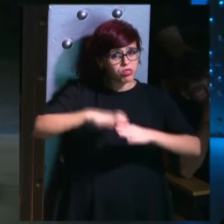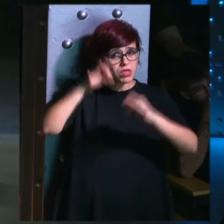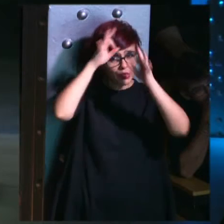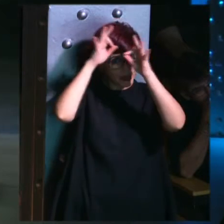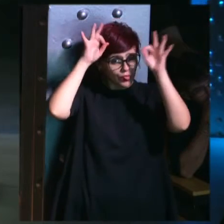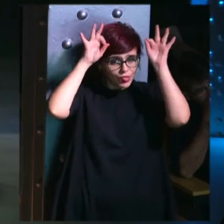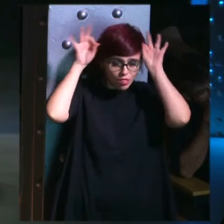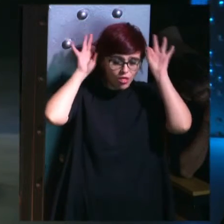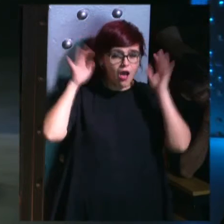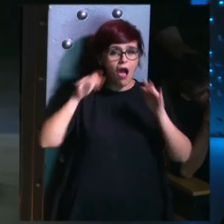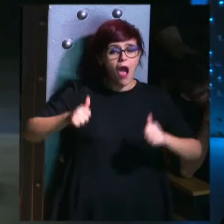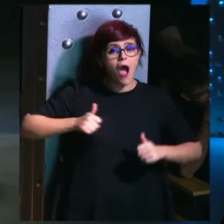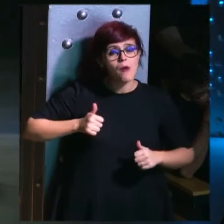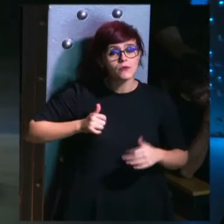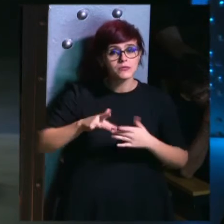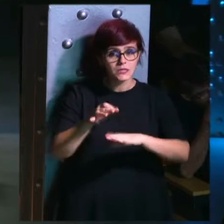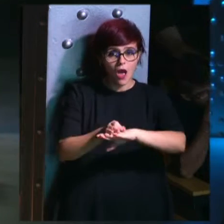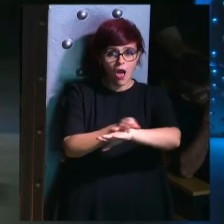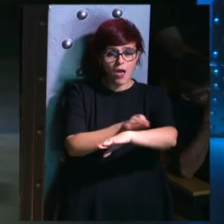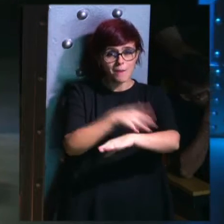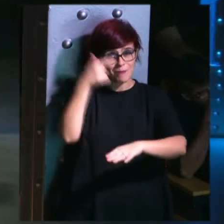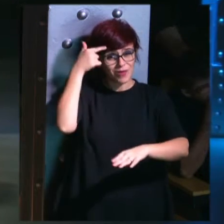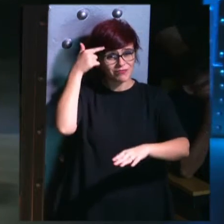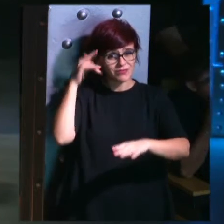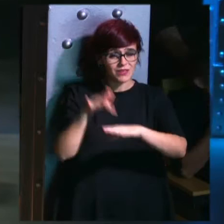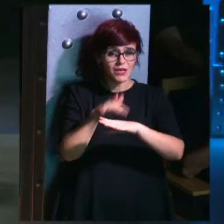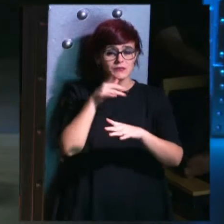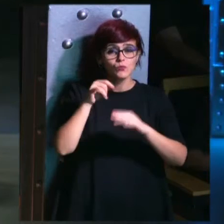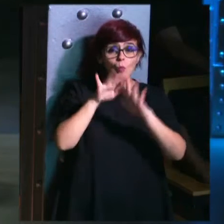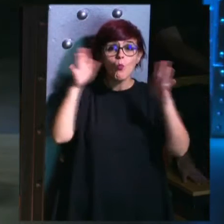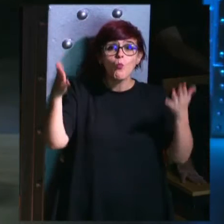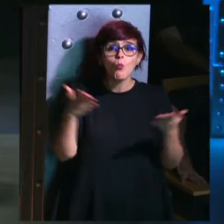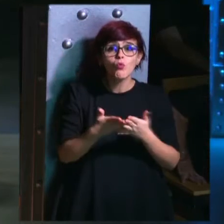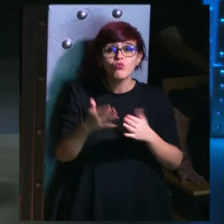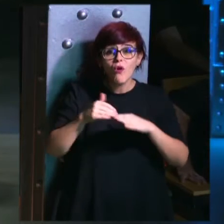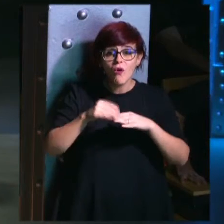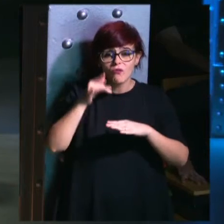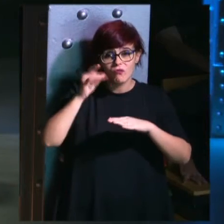entrenando, están moviendo mentalmente en mundos virtuales